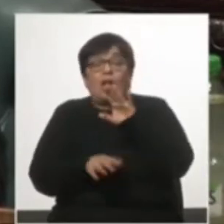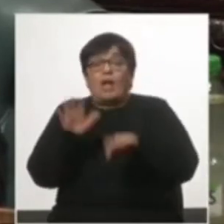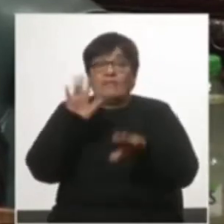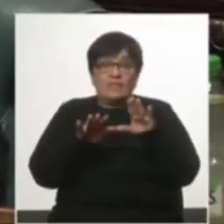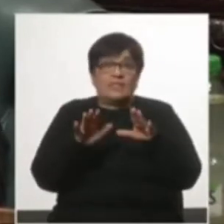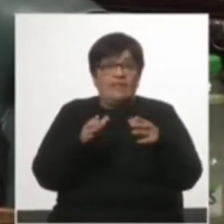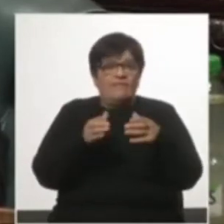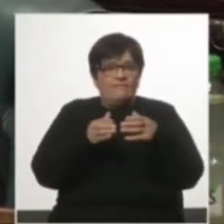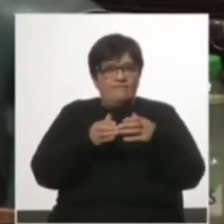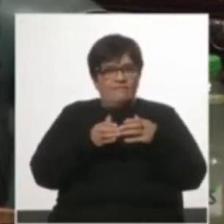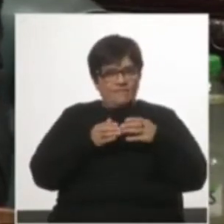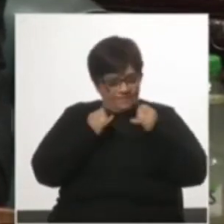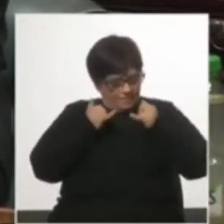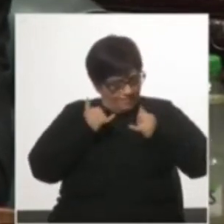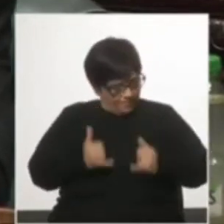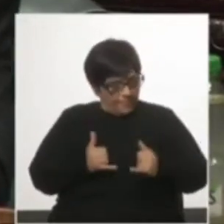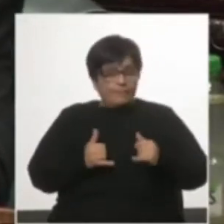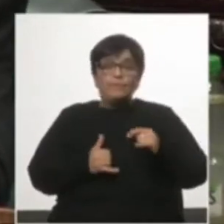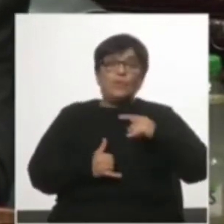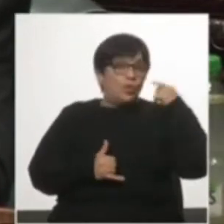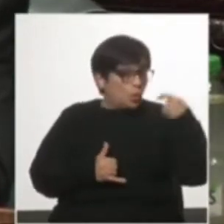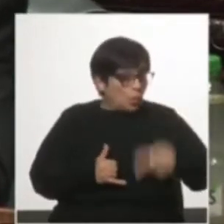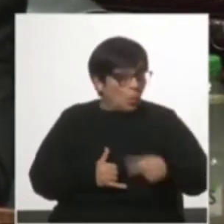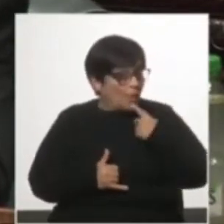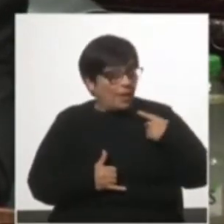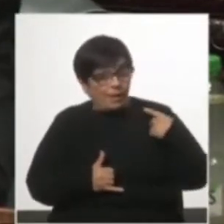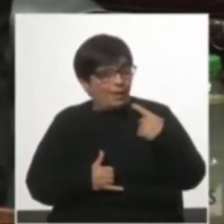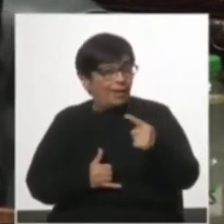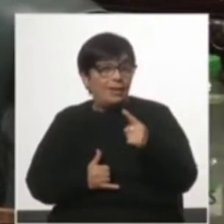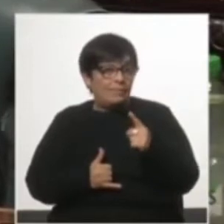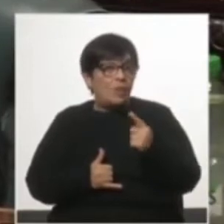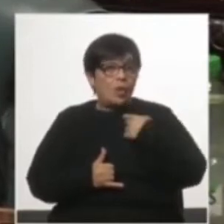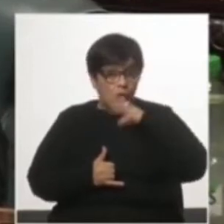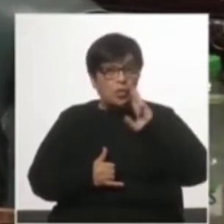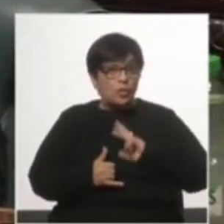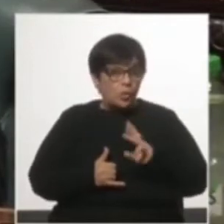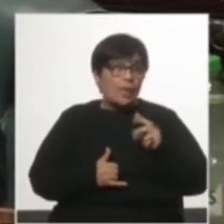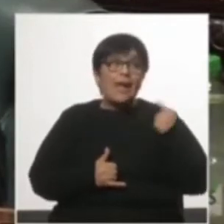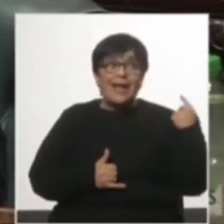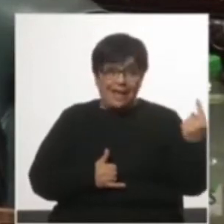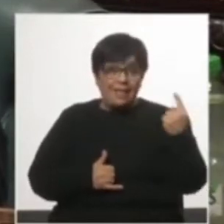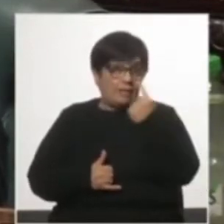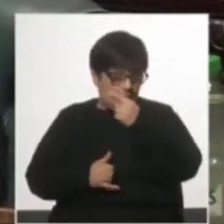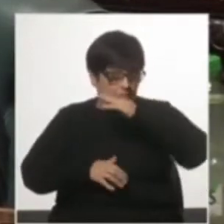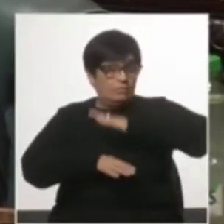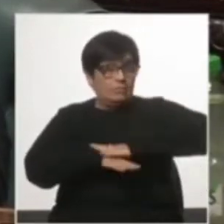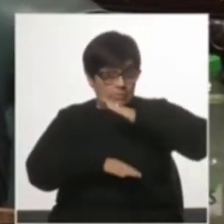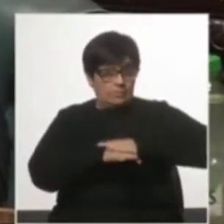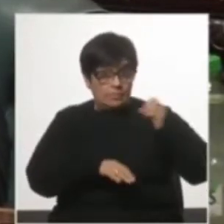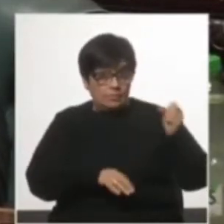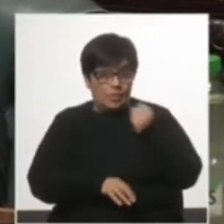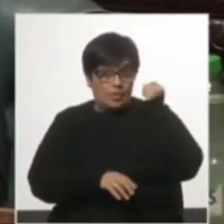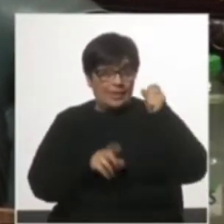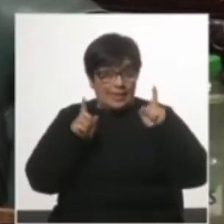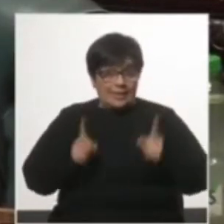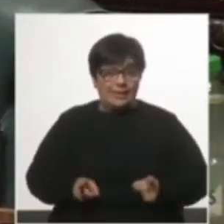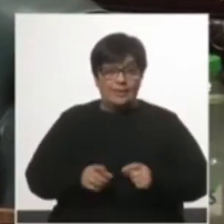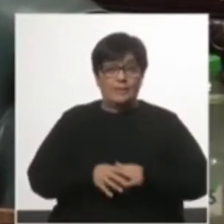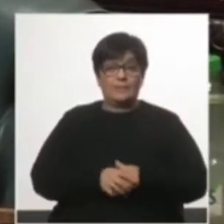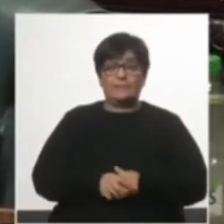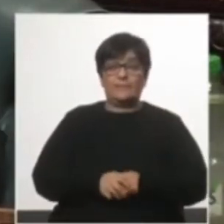movilidad, nunca dejamos de decir que las conductas individuales también eran importantes.